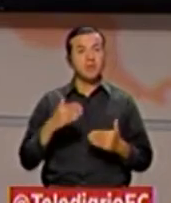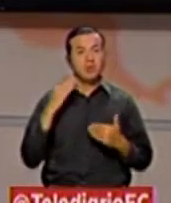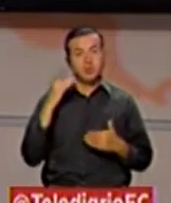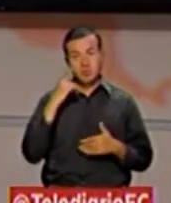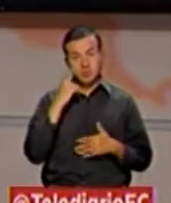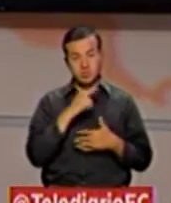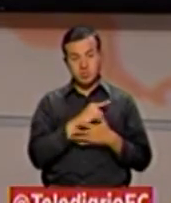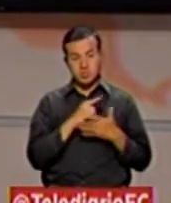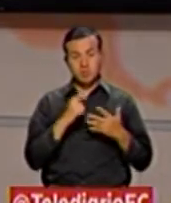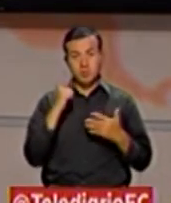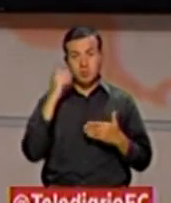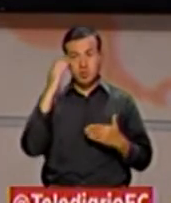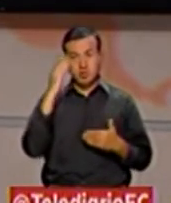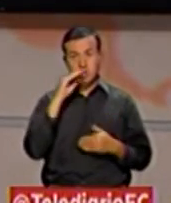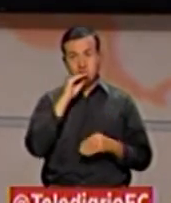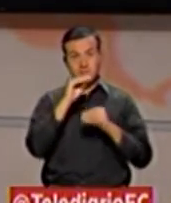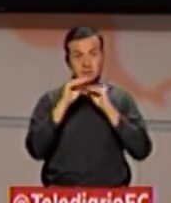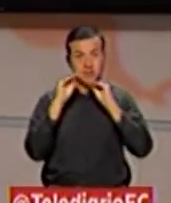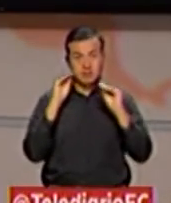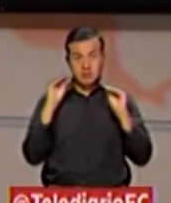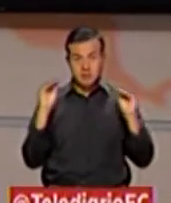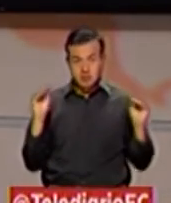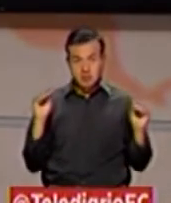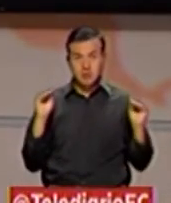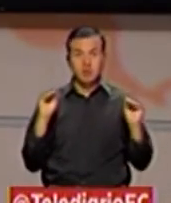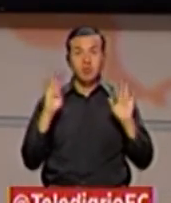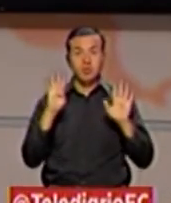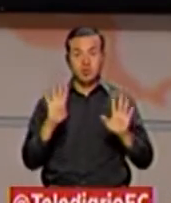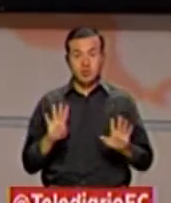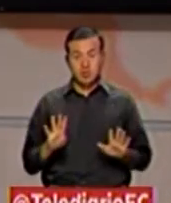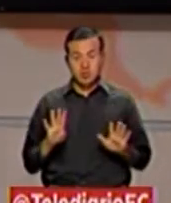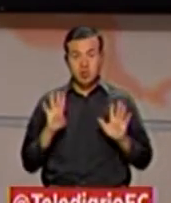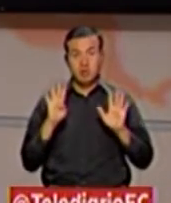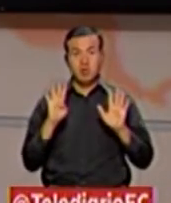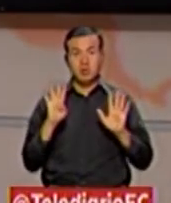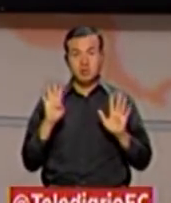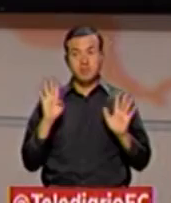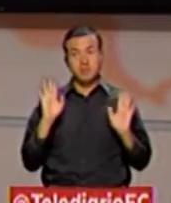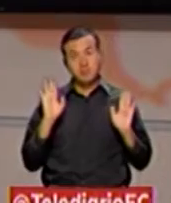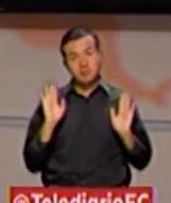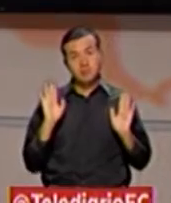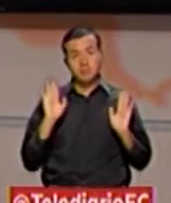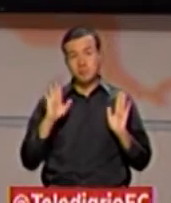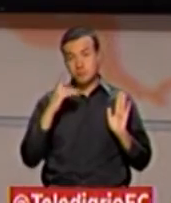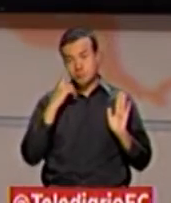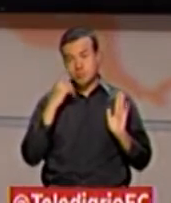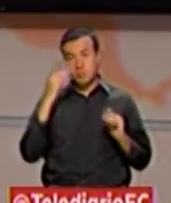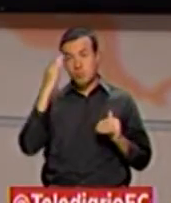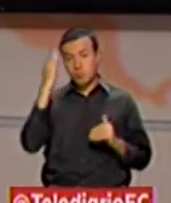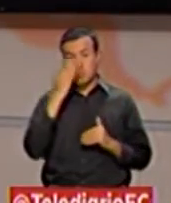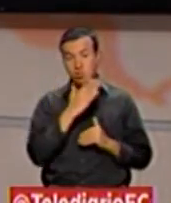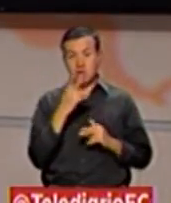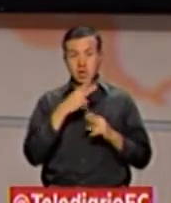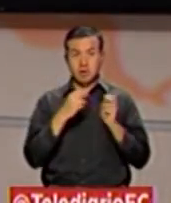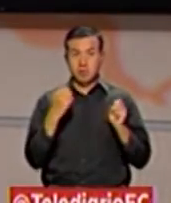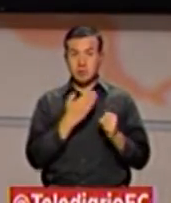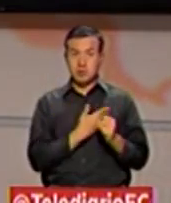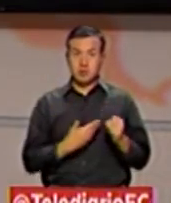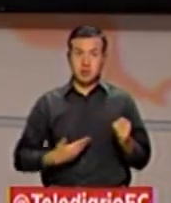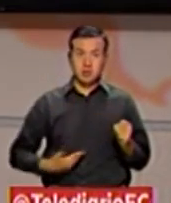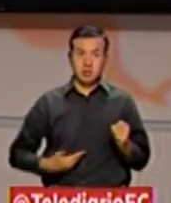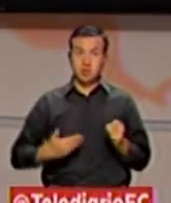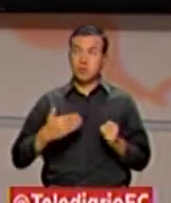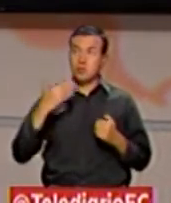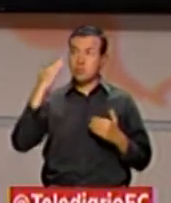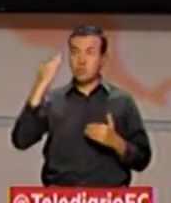ahí sí tendríamos que decir que serán 9 años que fuera del escenario político el expresidente